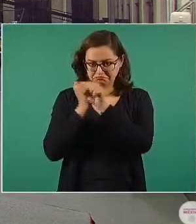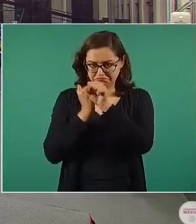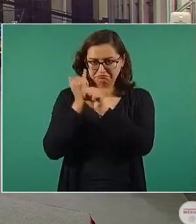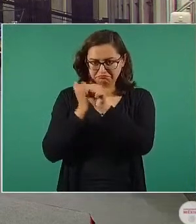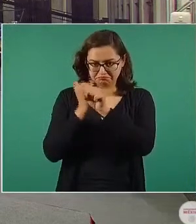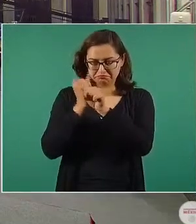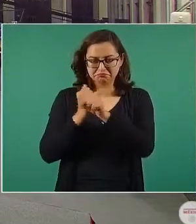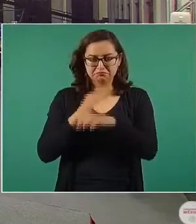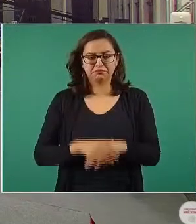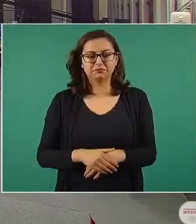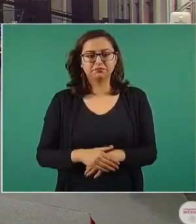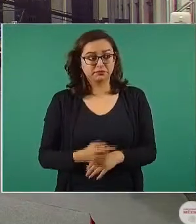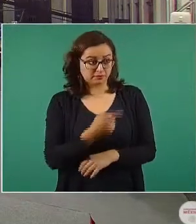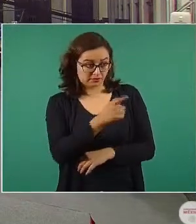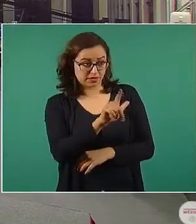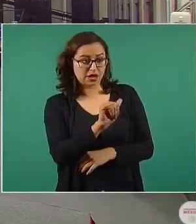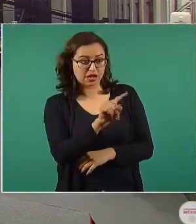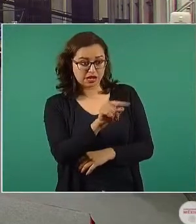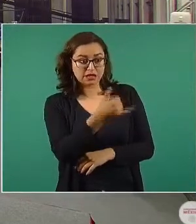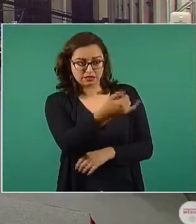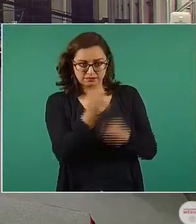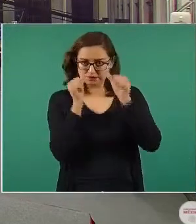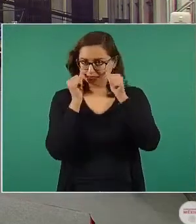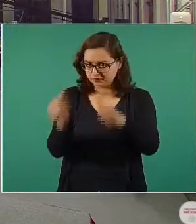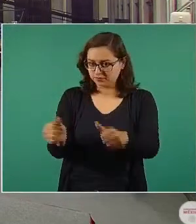Y Leti la va a atender.